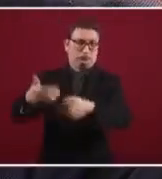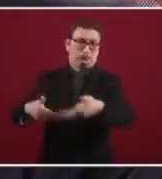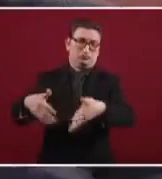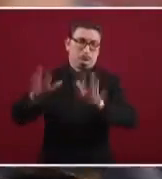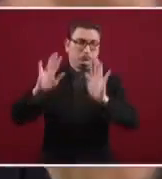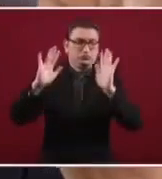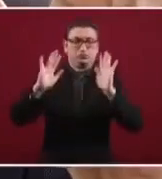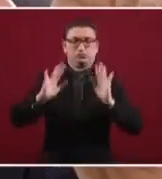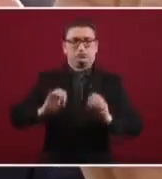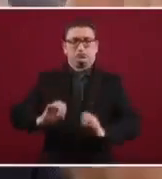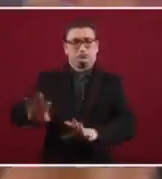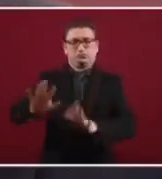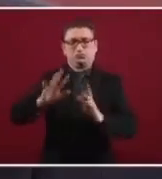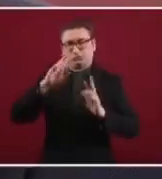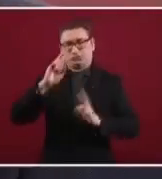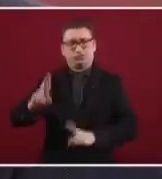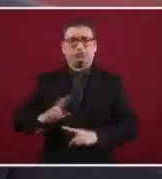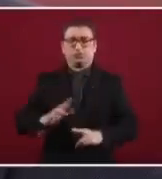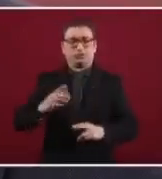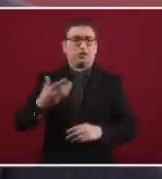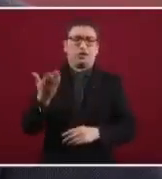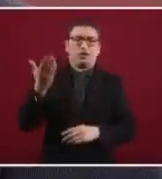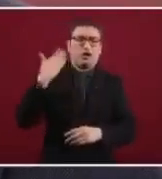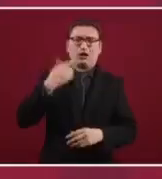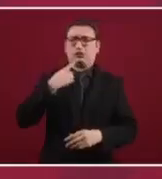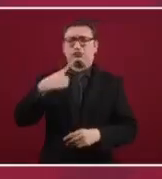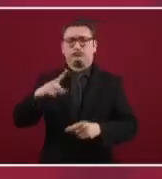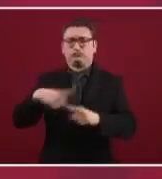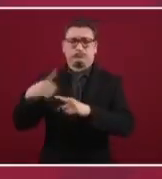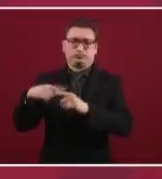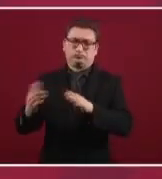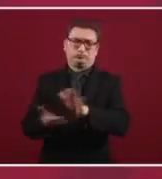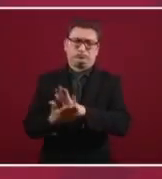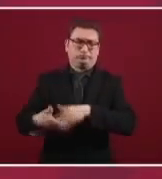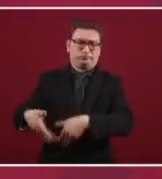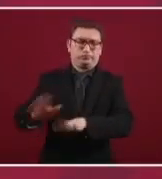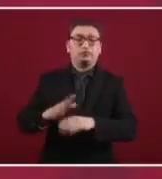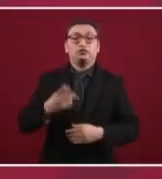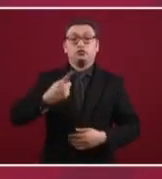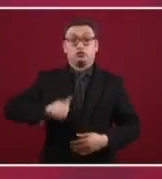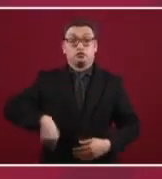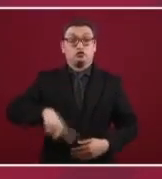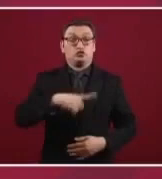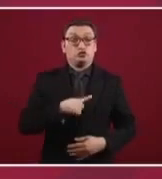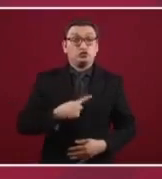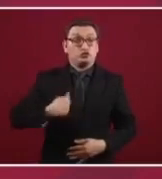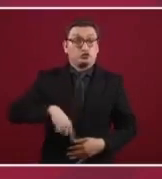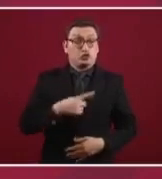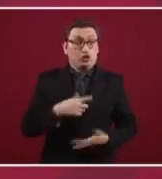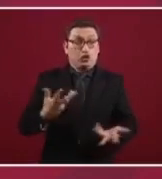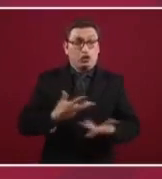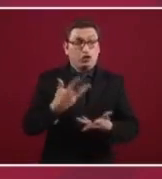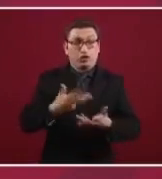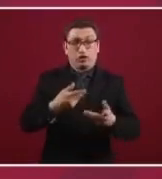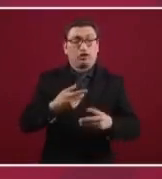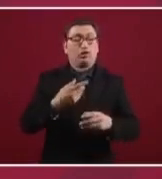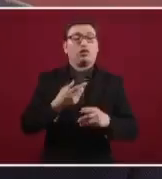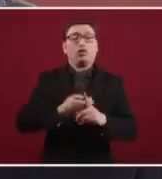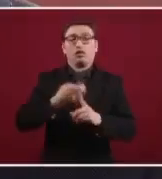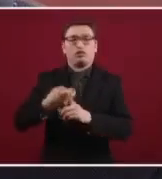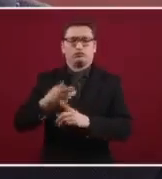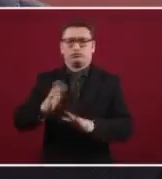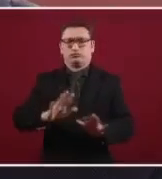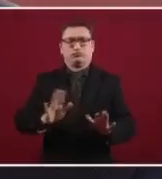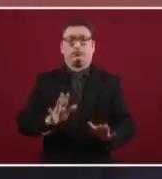todo lo que se haya presentado como denuncia, pero nosotros no lo estamos haciendo.